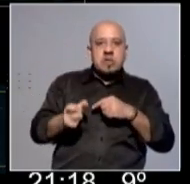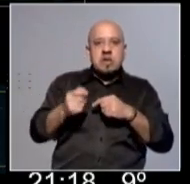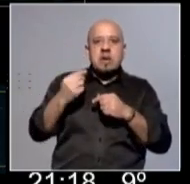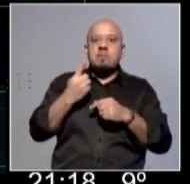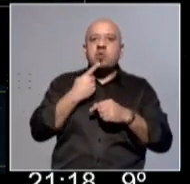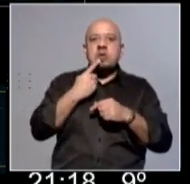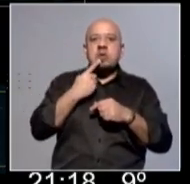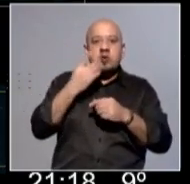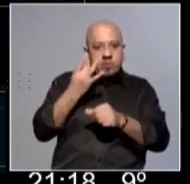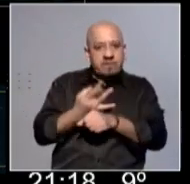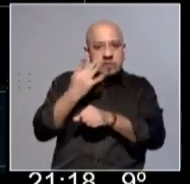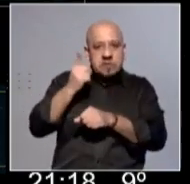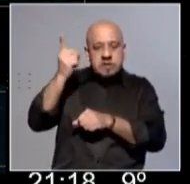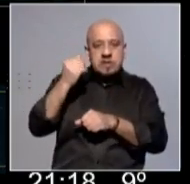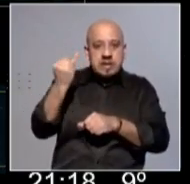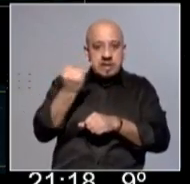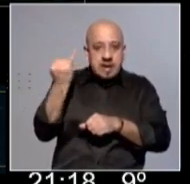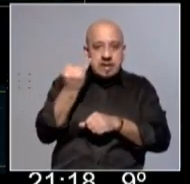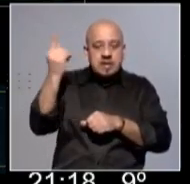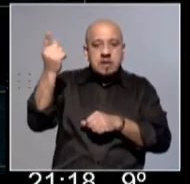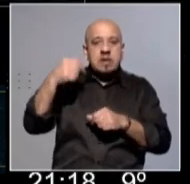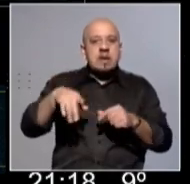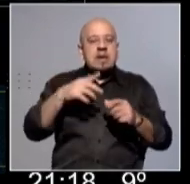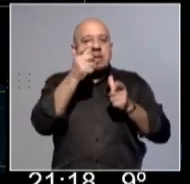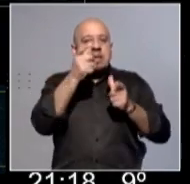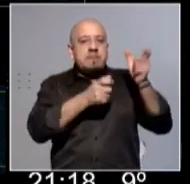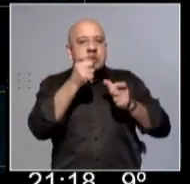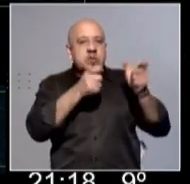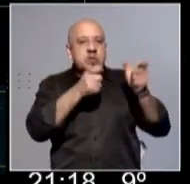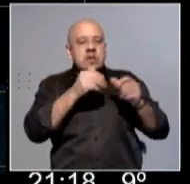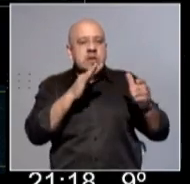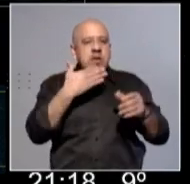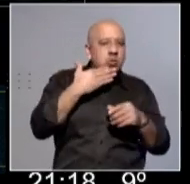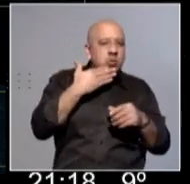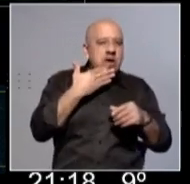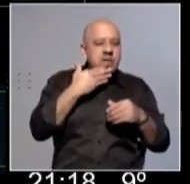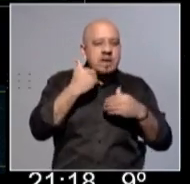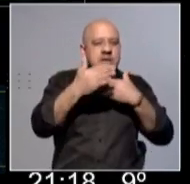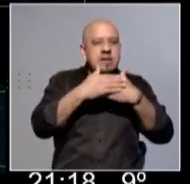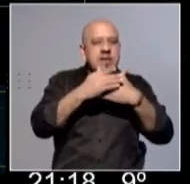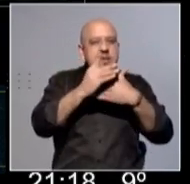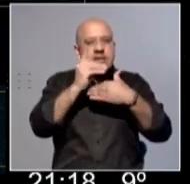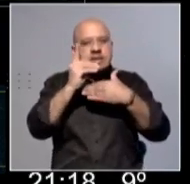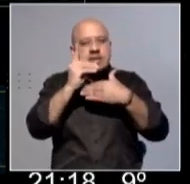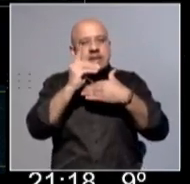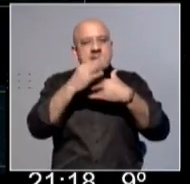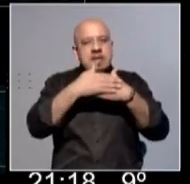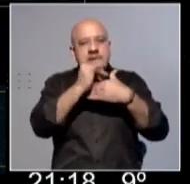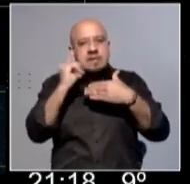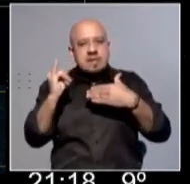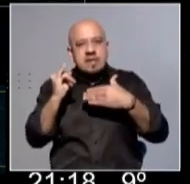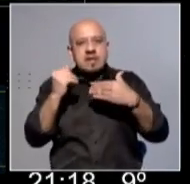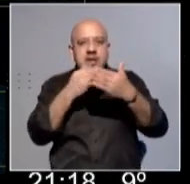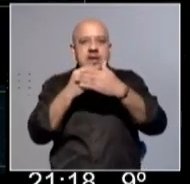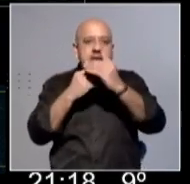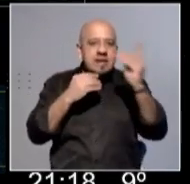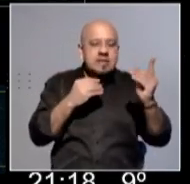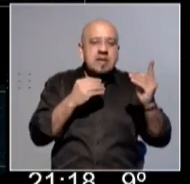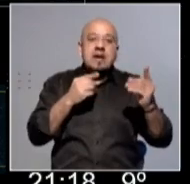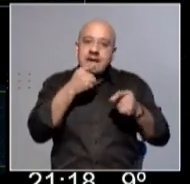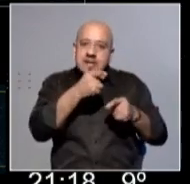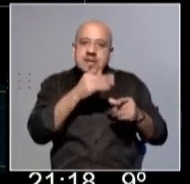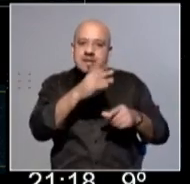solía decir que aquellas personas que dudaban de la existencia de las diferencias entre la izquierda y la derecha eran de derecha,